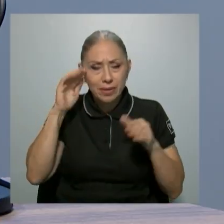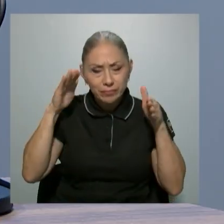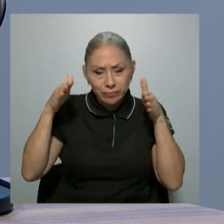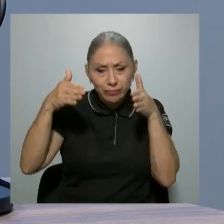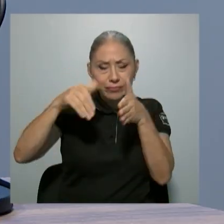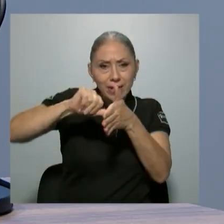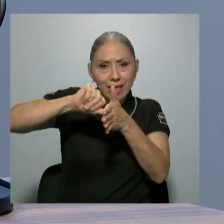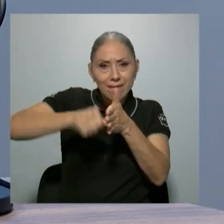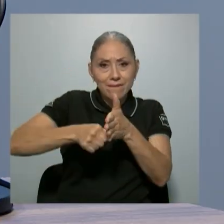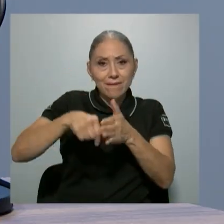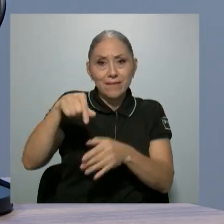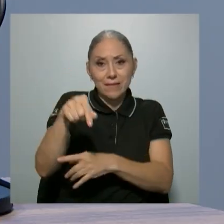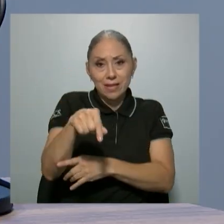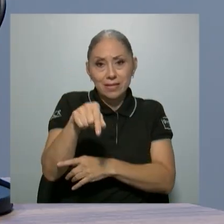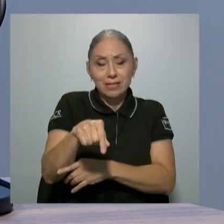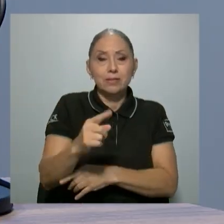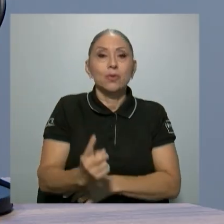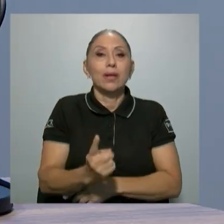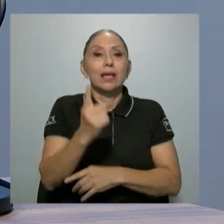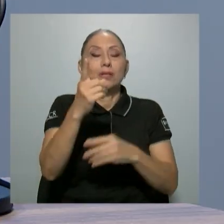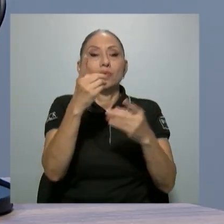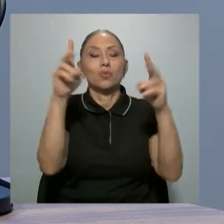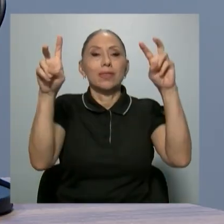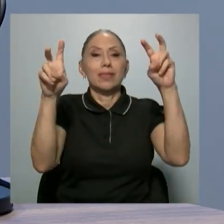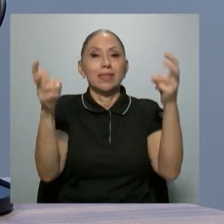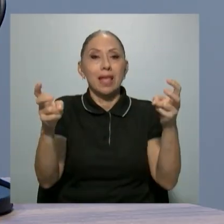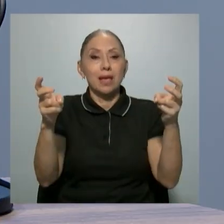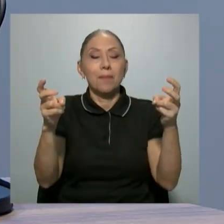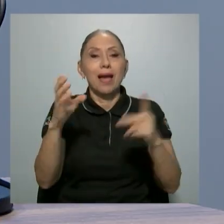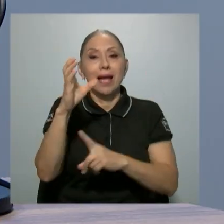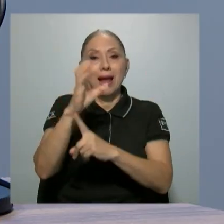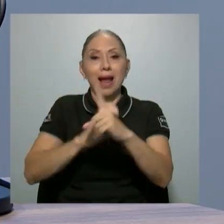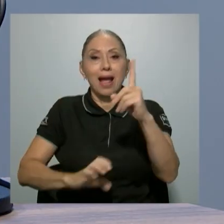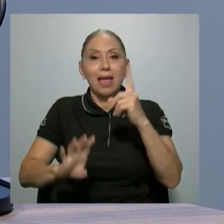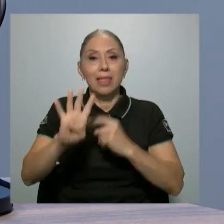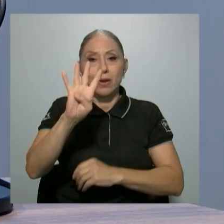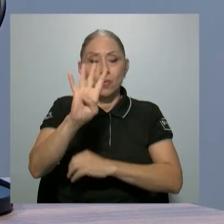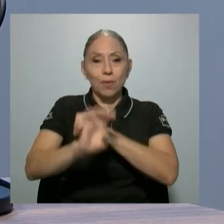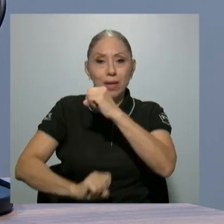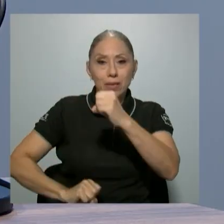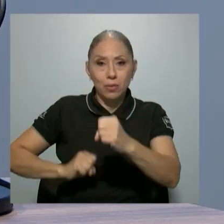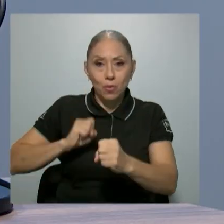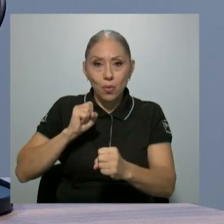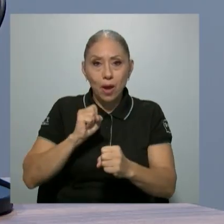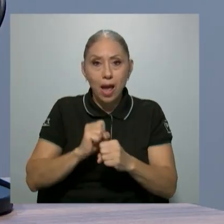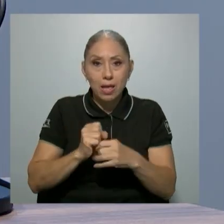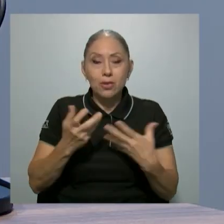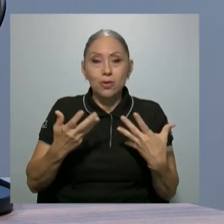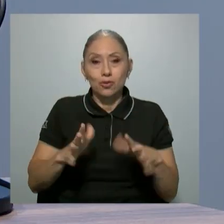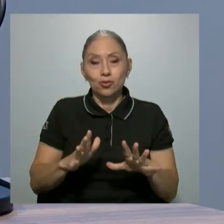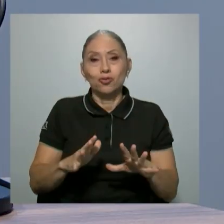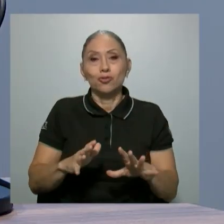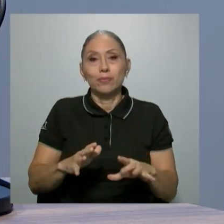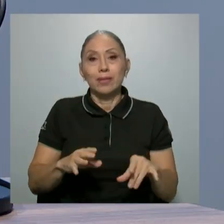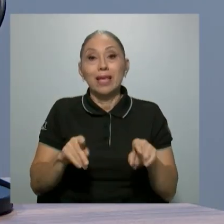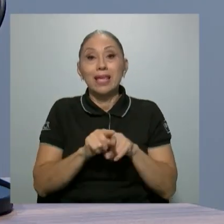énfasis, que es un tema cuatrianual con un bianual en las